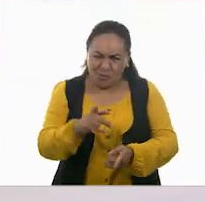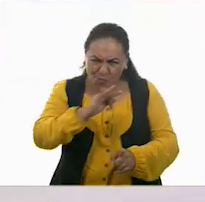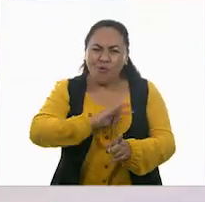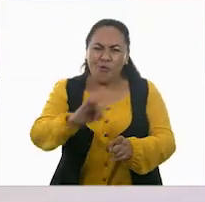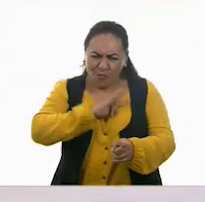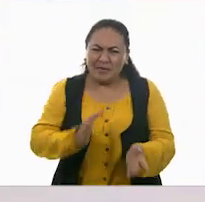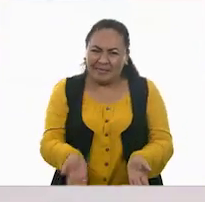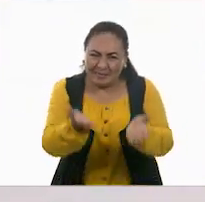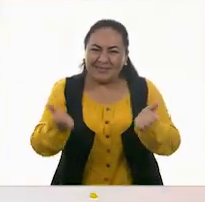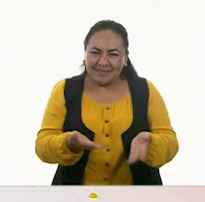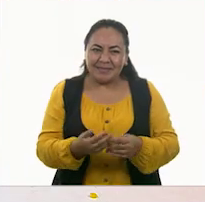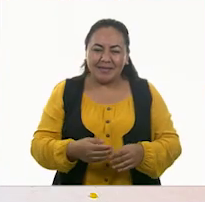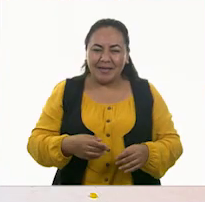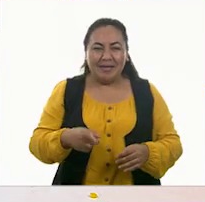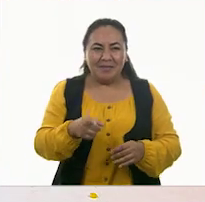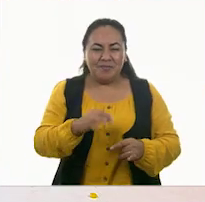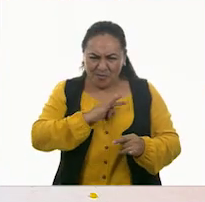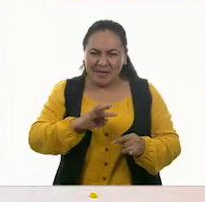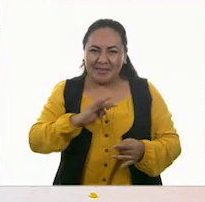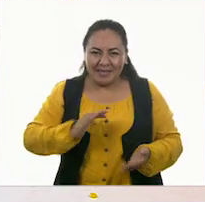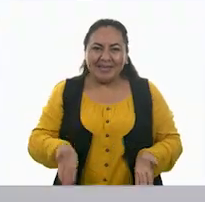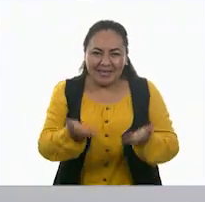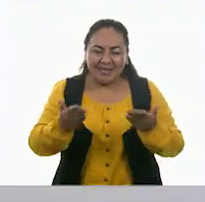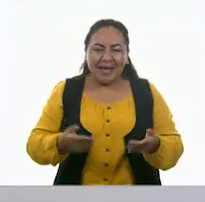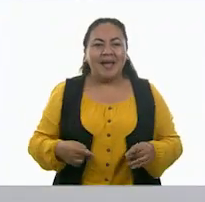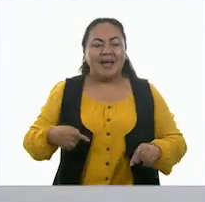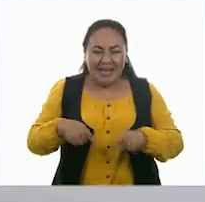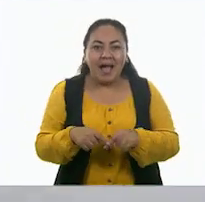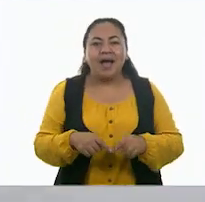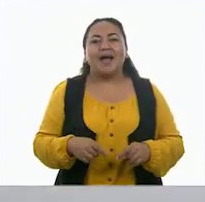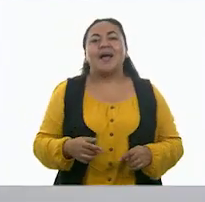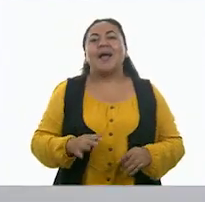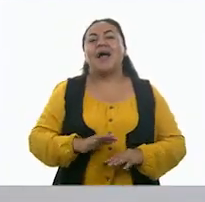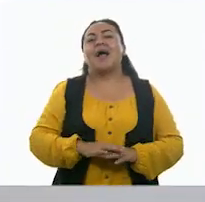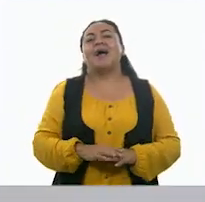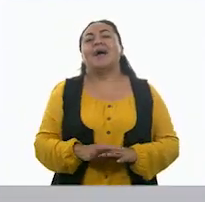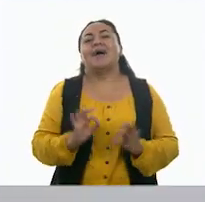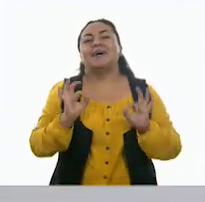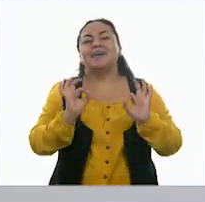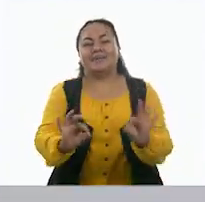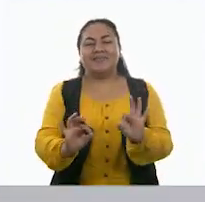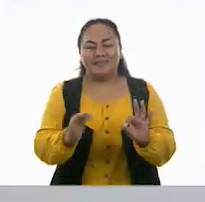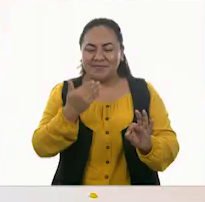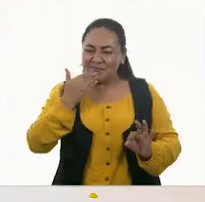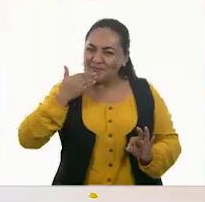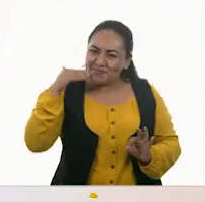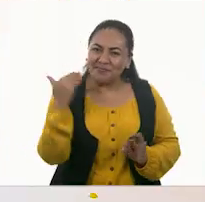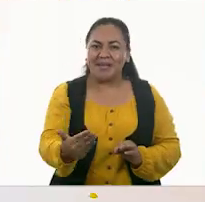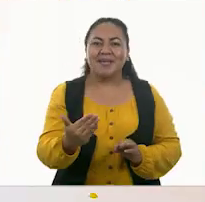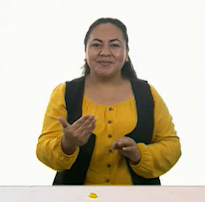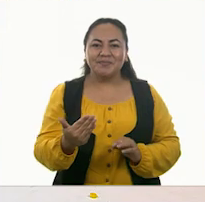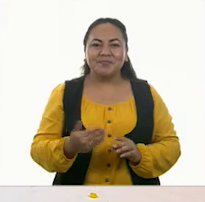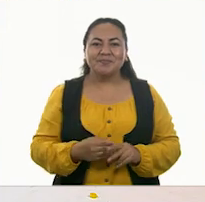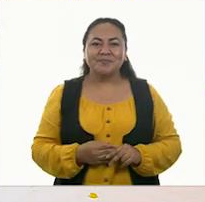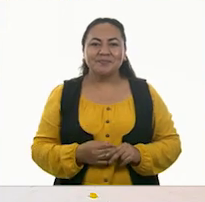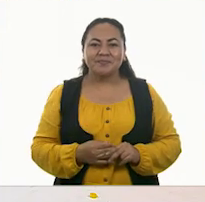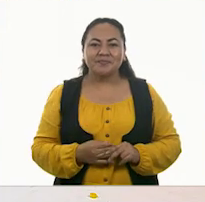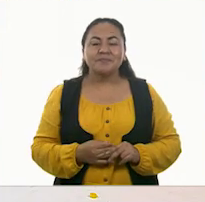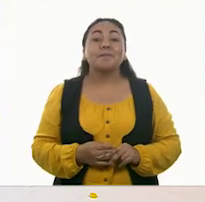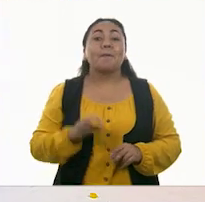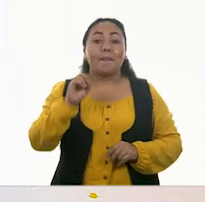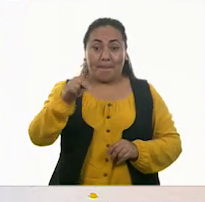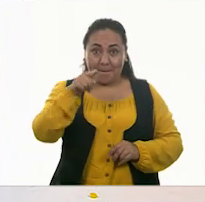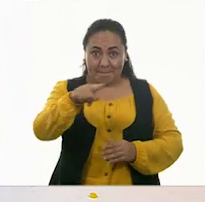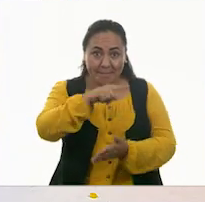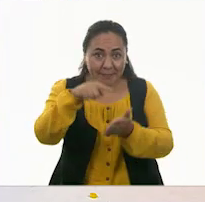puedes. Venga, Aníbal, se puede. Ah. Hasta ahí, eso excelente. Era. Muy bien, Aníbal. Ok, allá